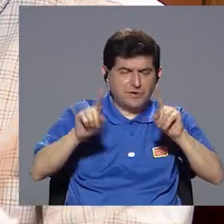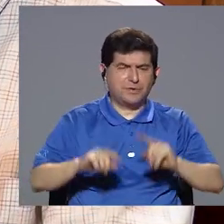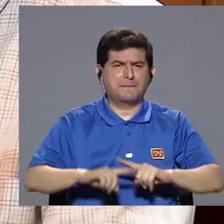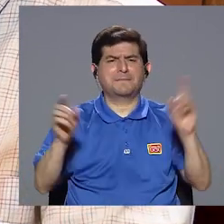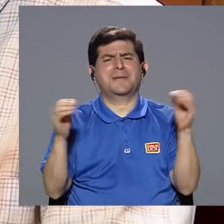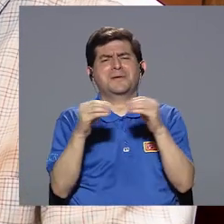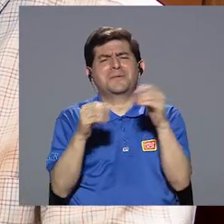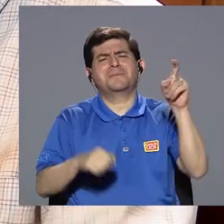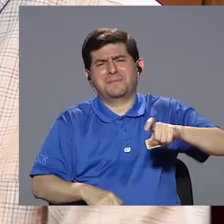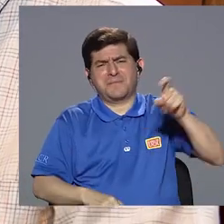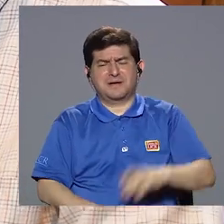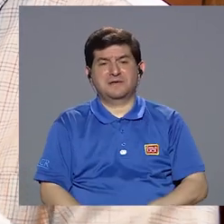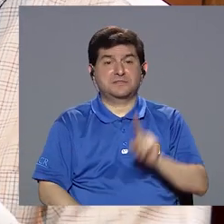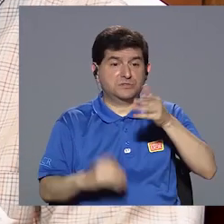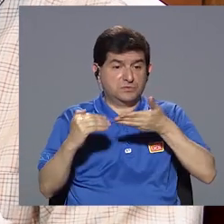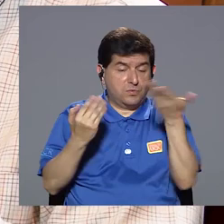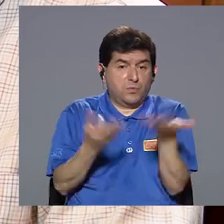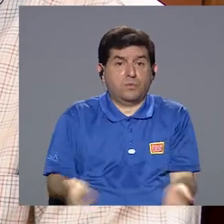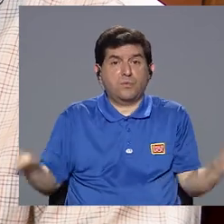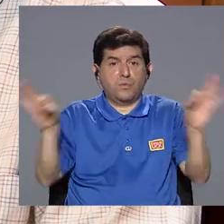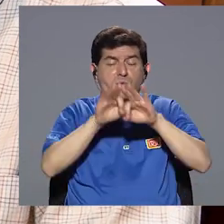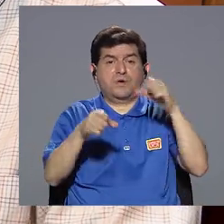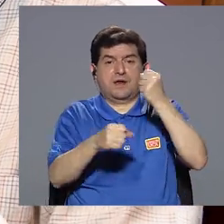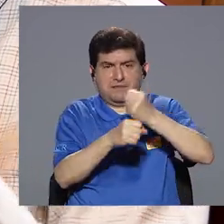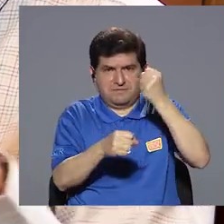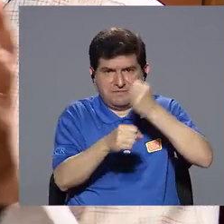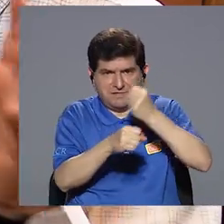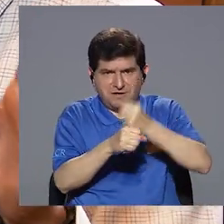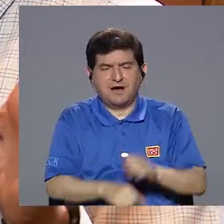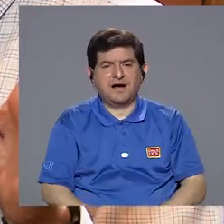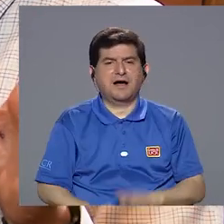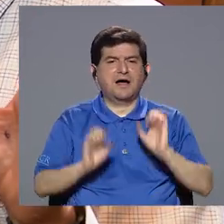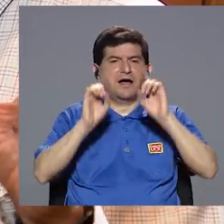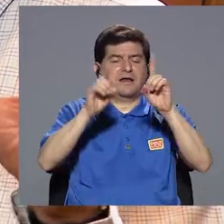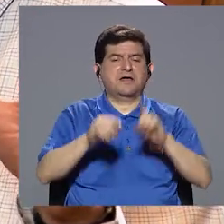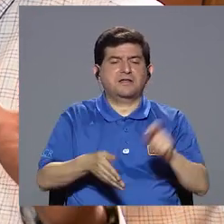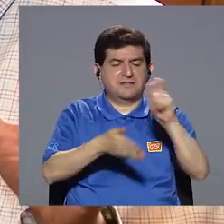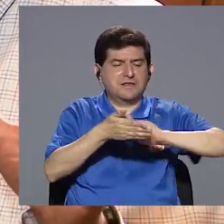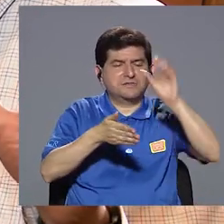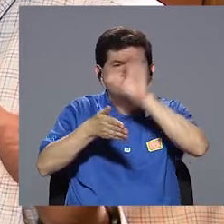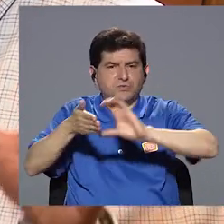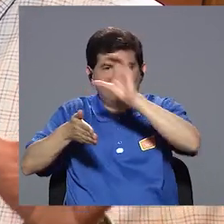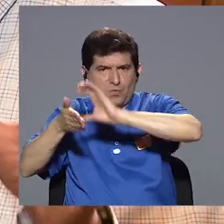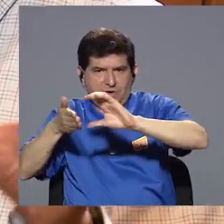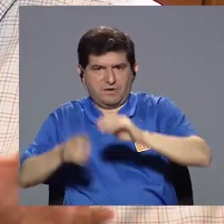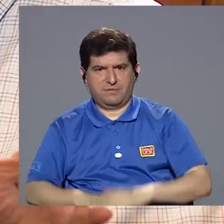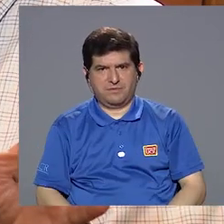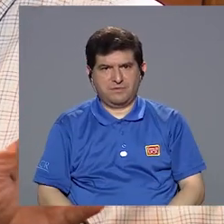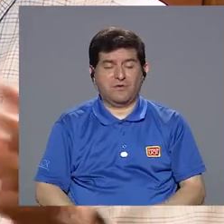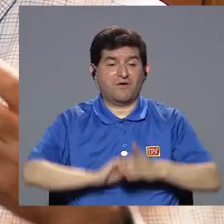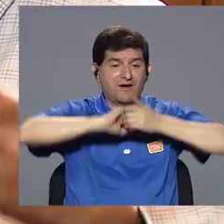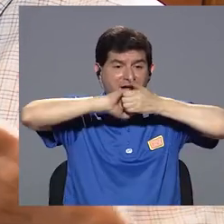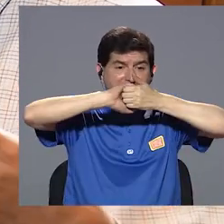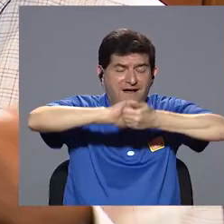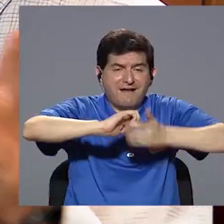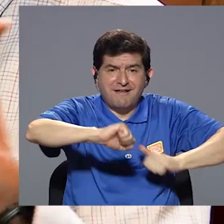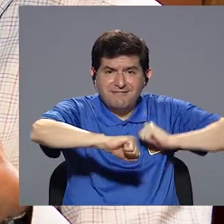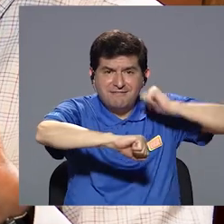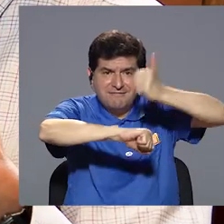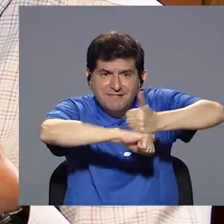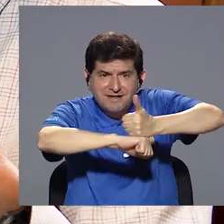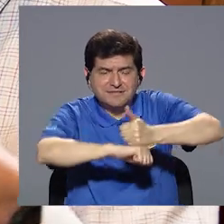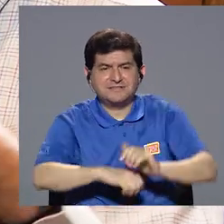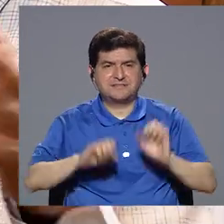tenemos que ir mucho más allá verdad un elemento muy importante es trabajar a nivel de la educación primaria y secundaria es decir hacer